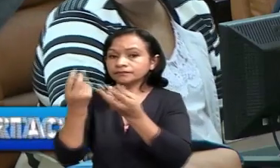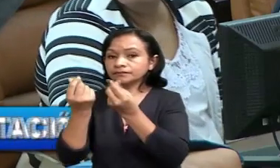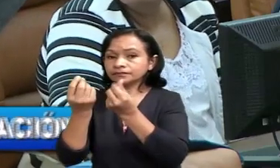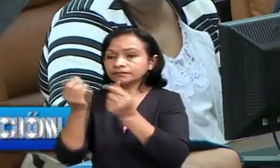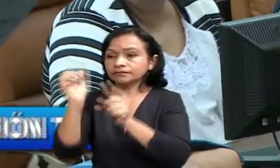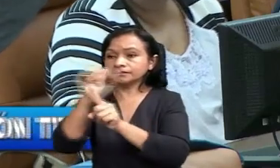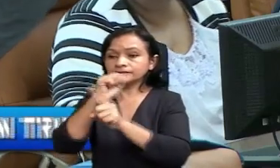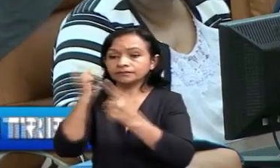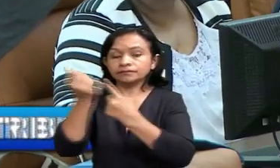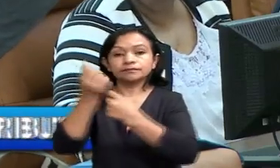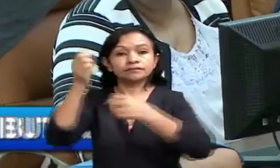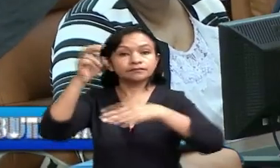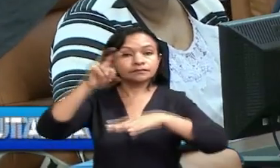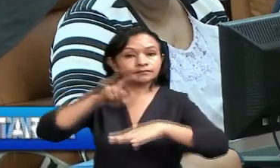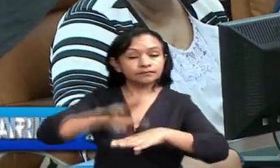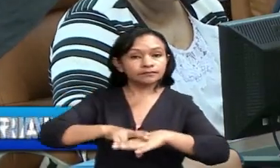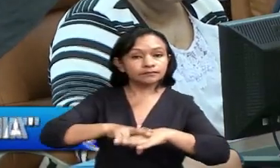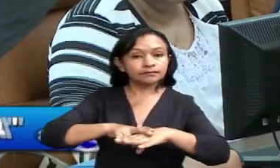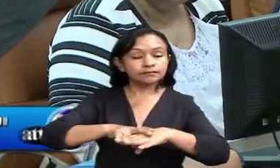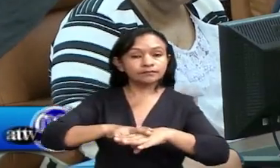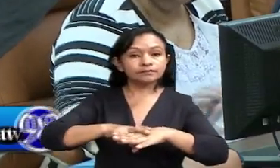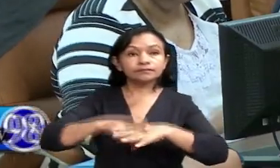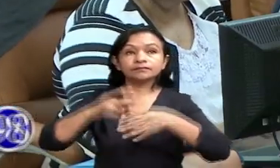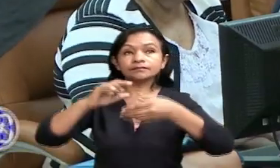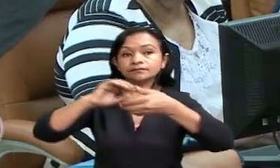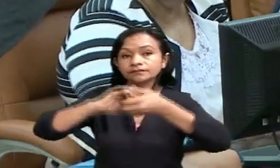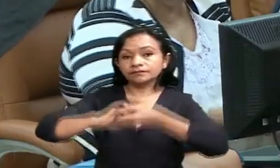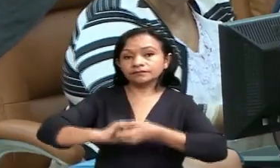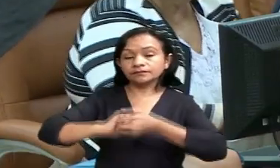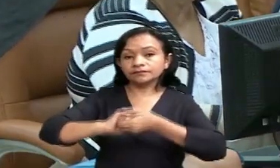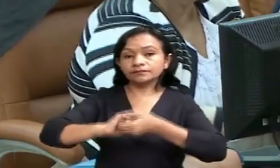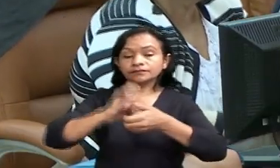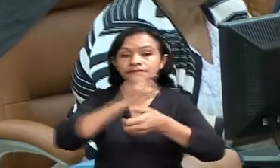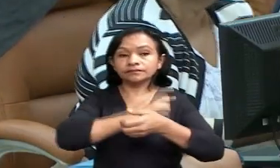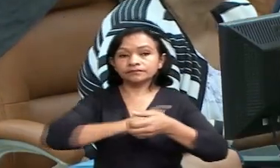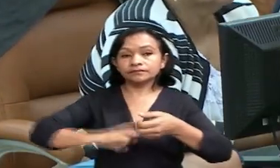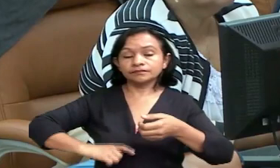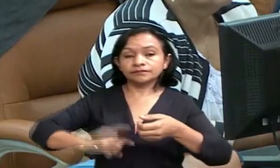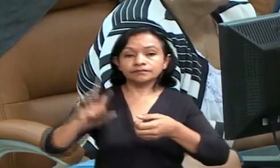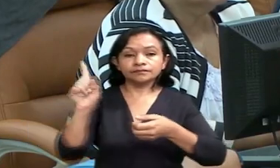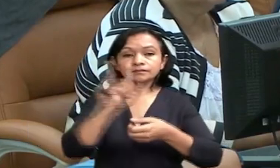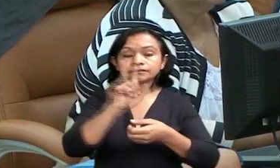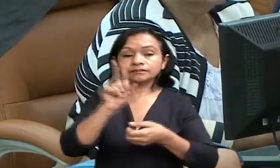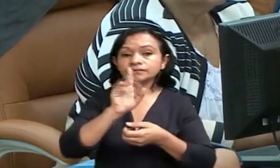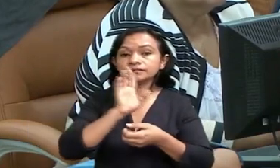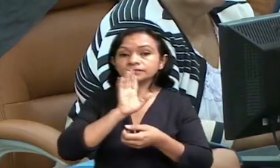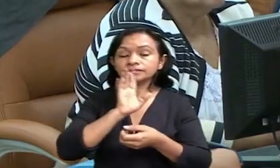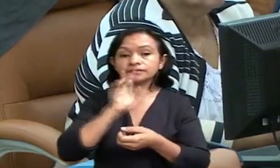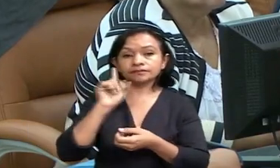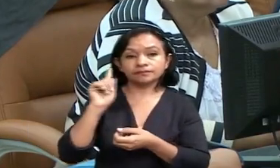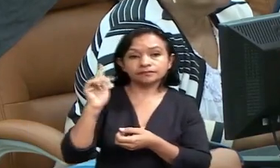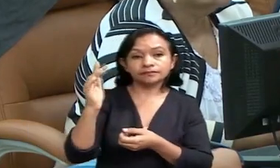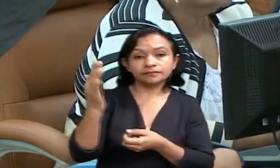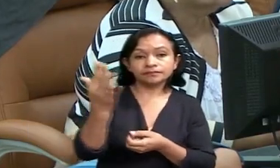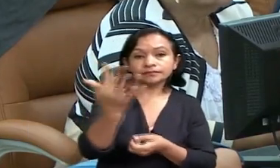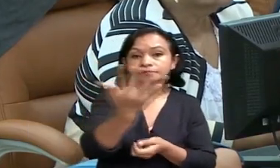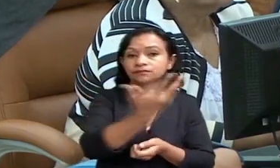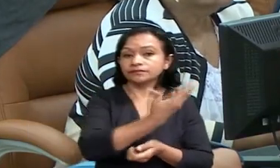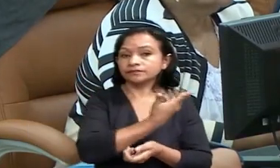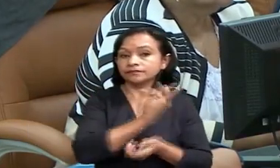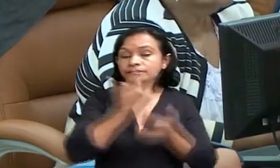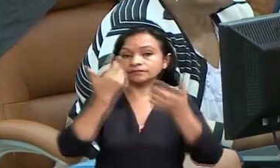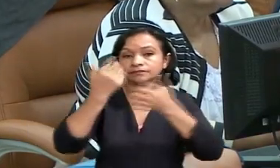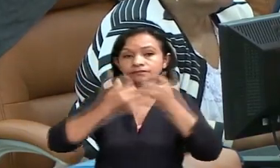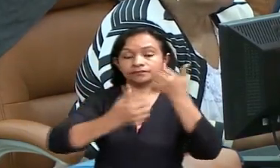respeto al tiempo de los colegas diputados, no me voy a referir a todos los